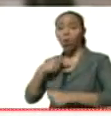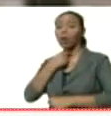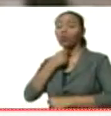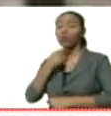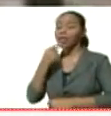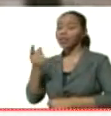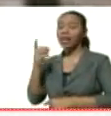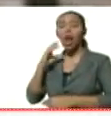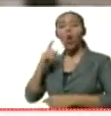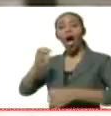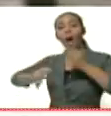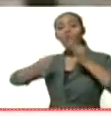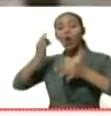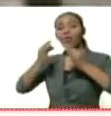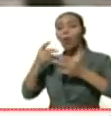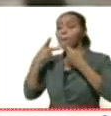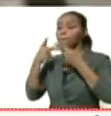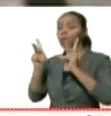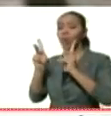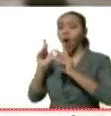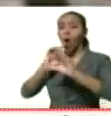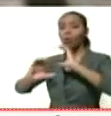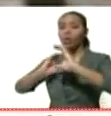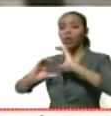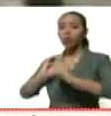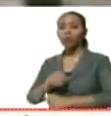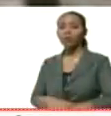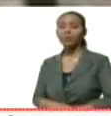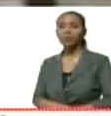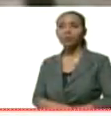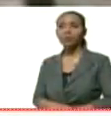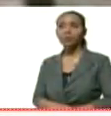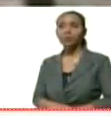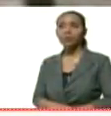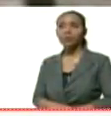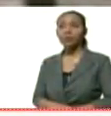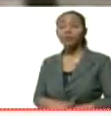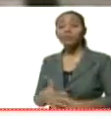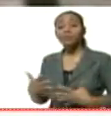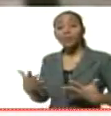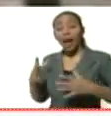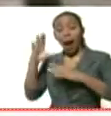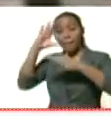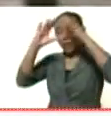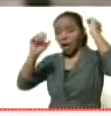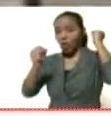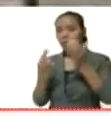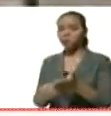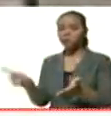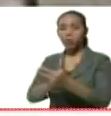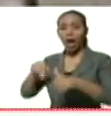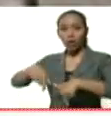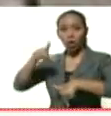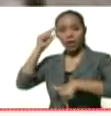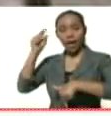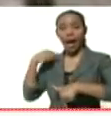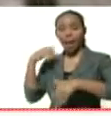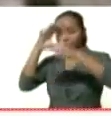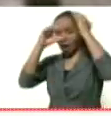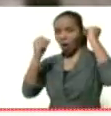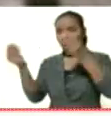abogados. Público y comunicacional. Y el embajador me lo ha ratificado. En estos días el embajador me